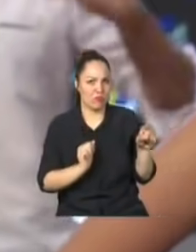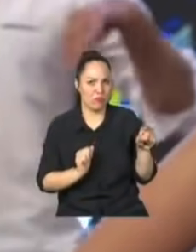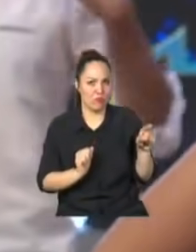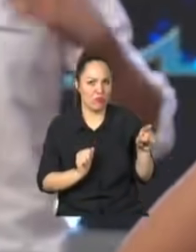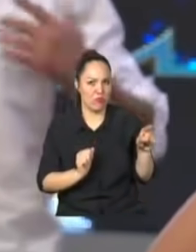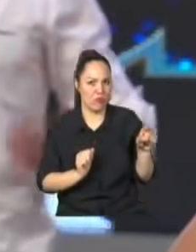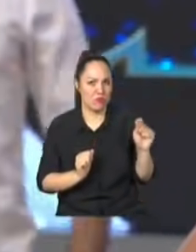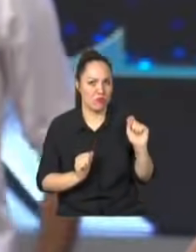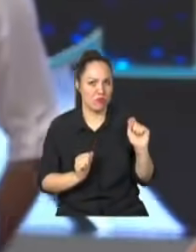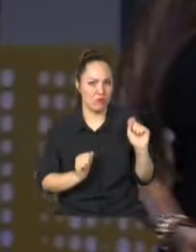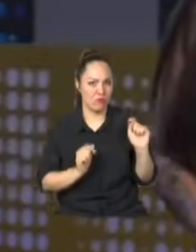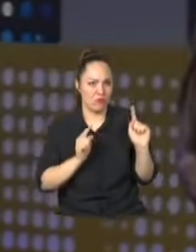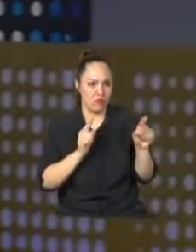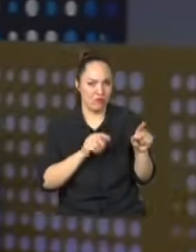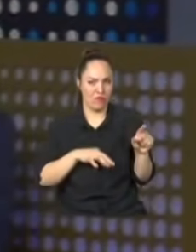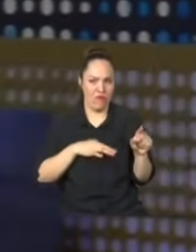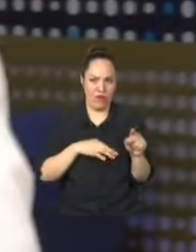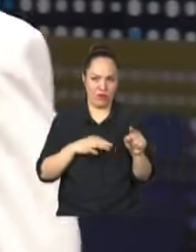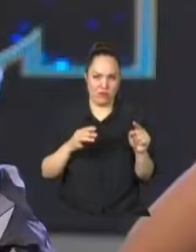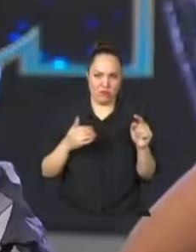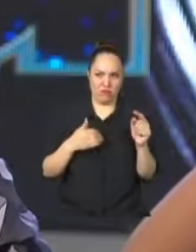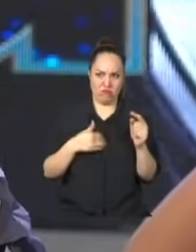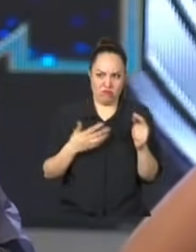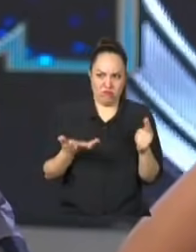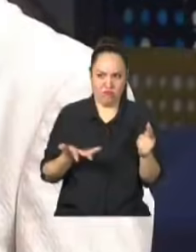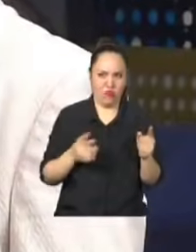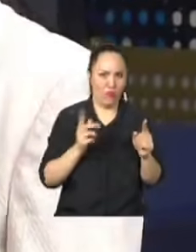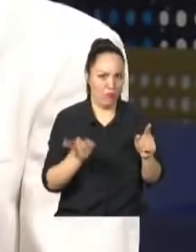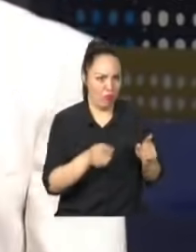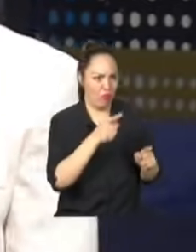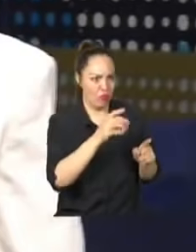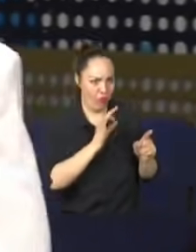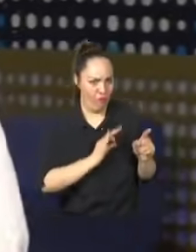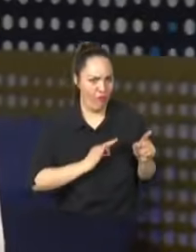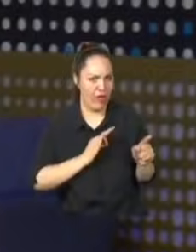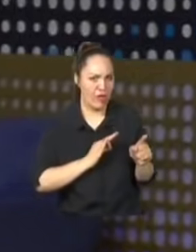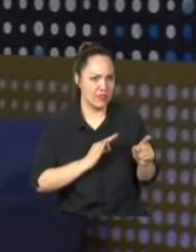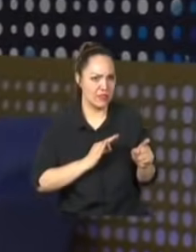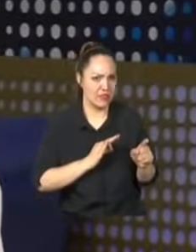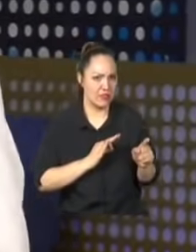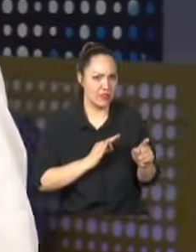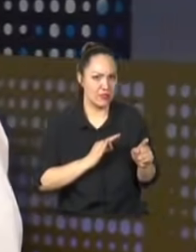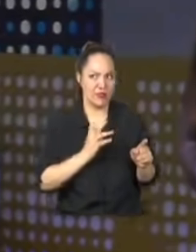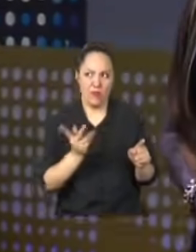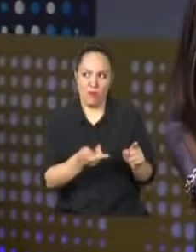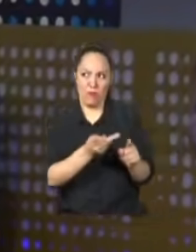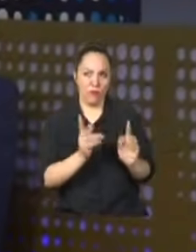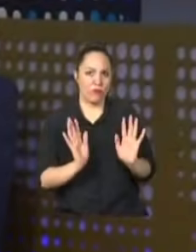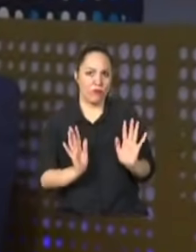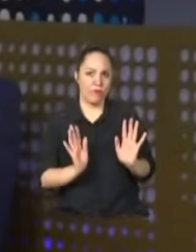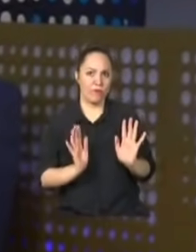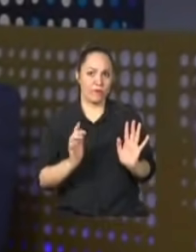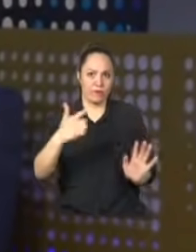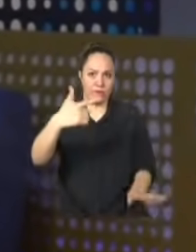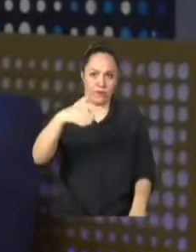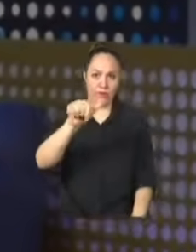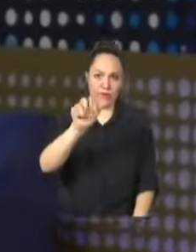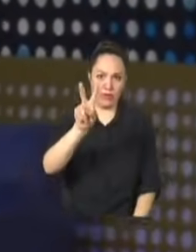De casado, ¿cómo no va a ser feliz? ¡Súper feliz! ¿Tú eres feliz? Y la pregunta es, ¿la